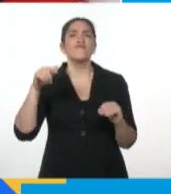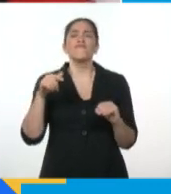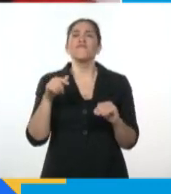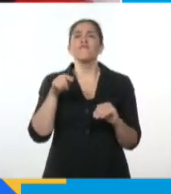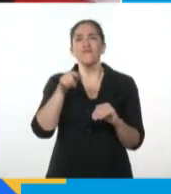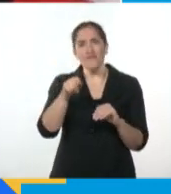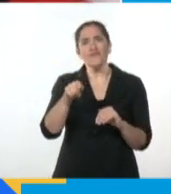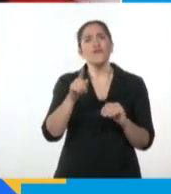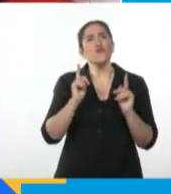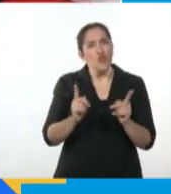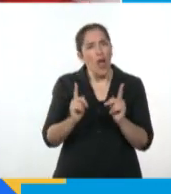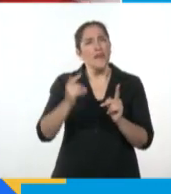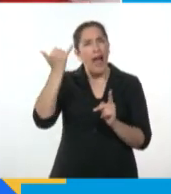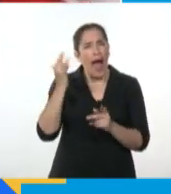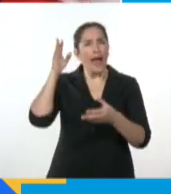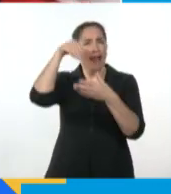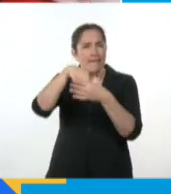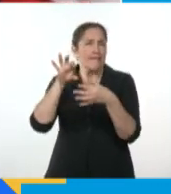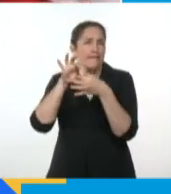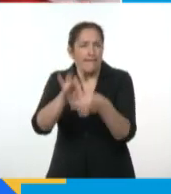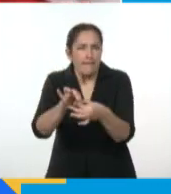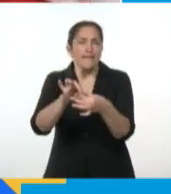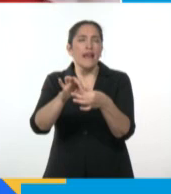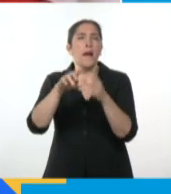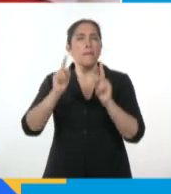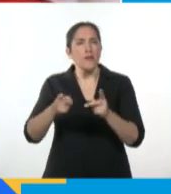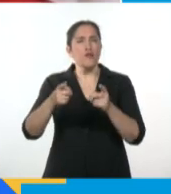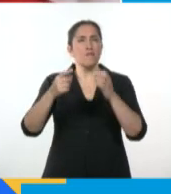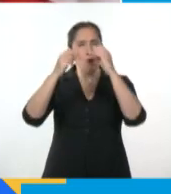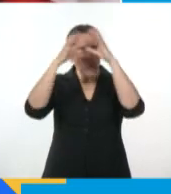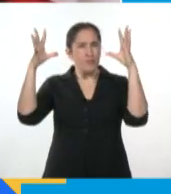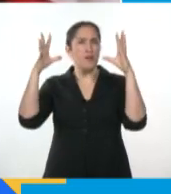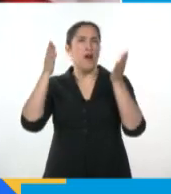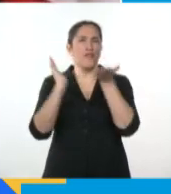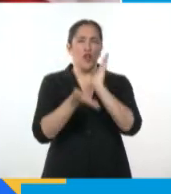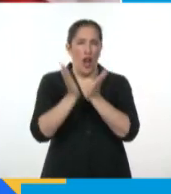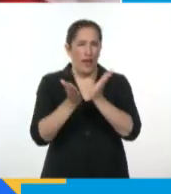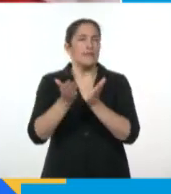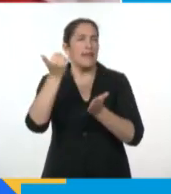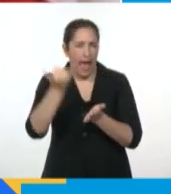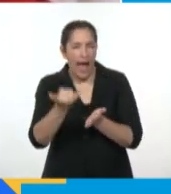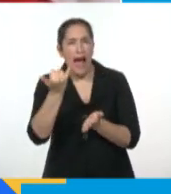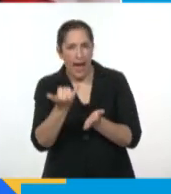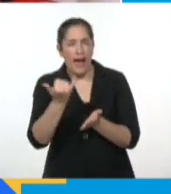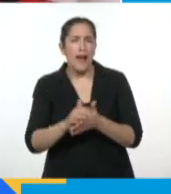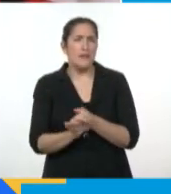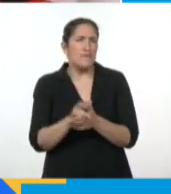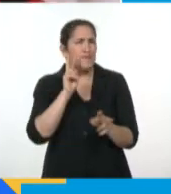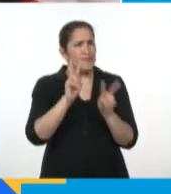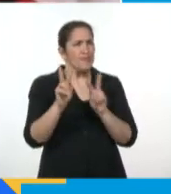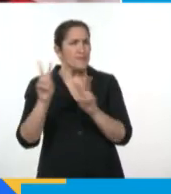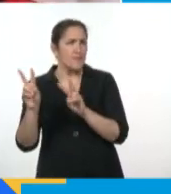esa matriz que implica tanta violencia. Se puede observar claramente todavía